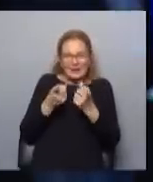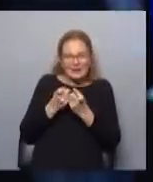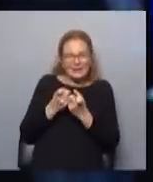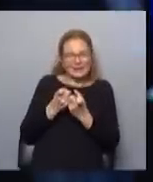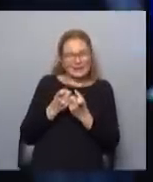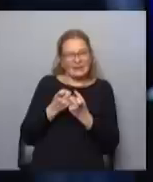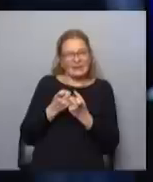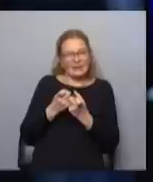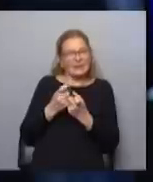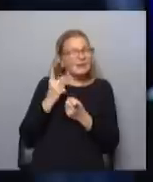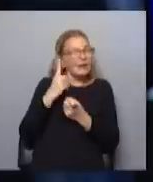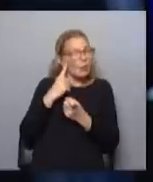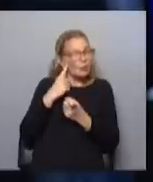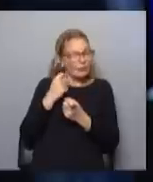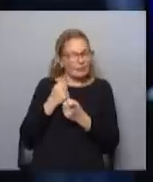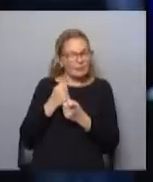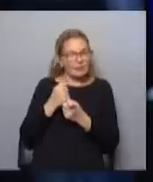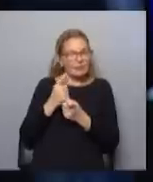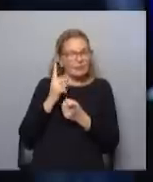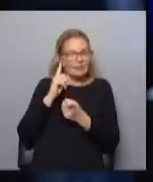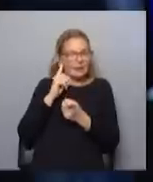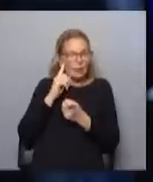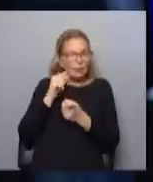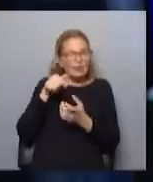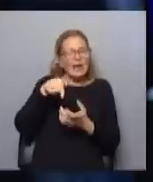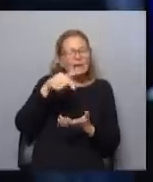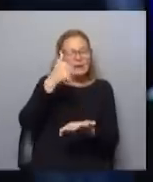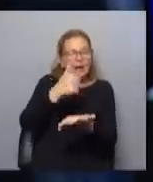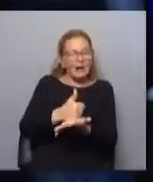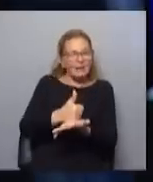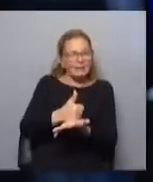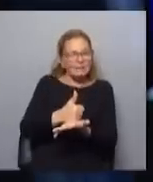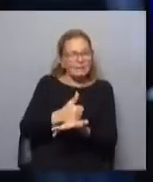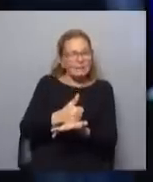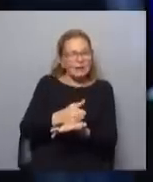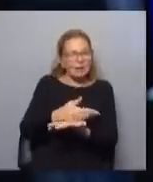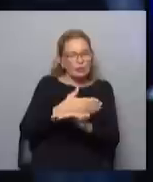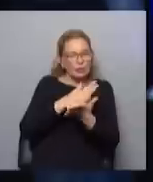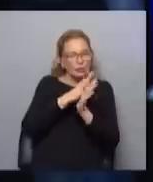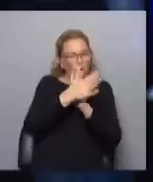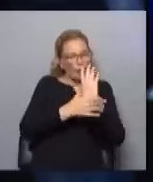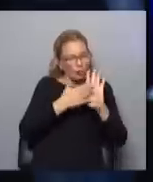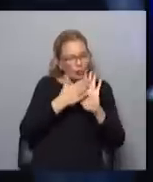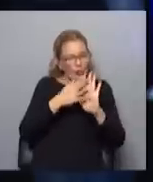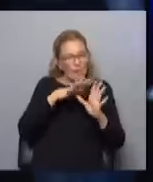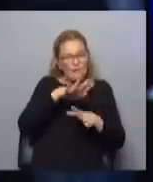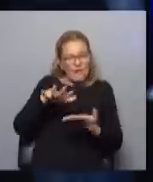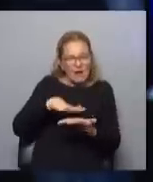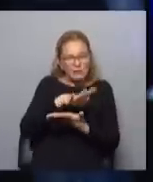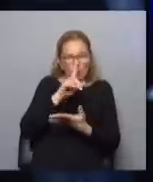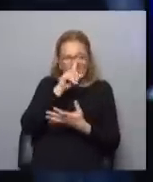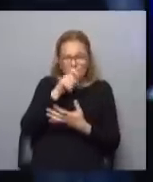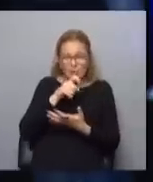que se le escuche que se le escuche en el territorio el territorio todo el territorio son los barrios de montevideo